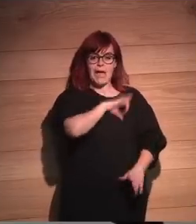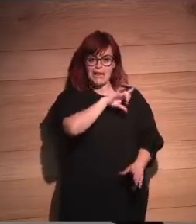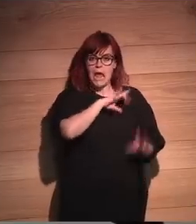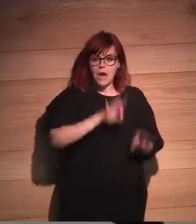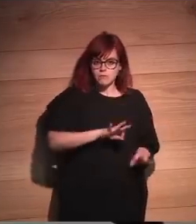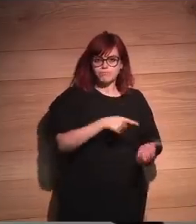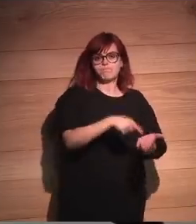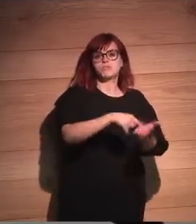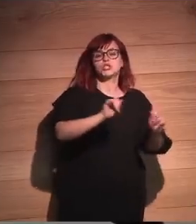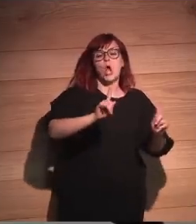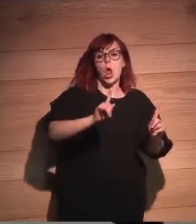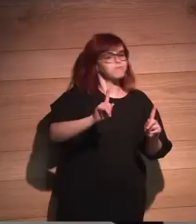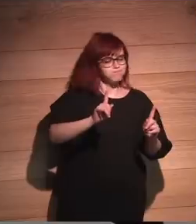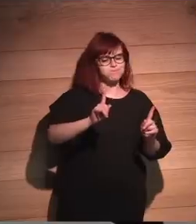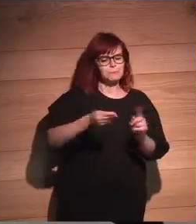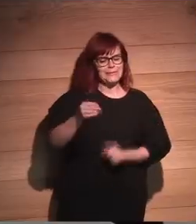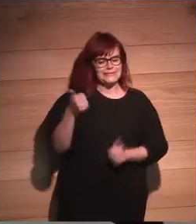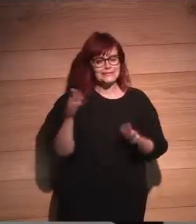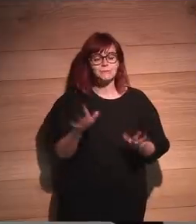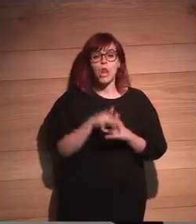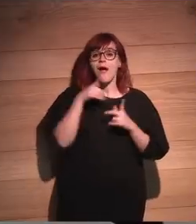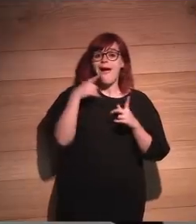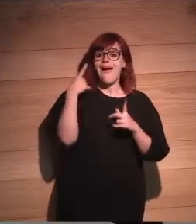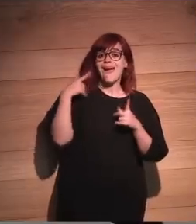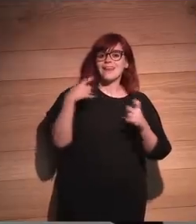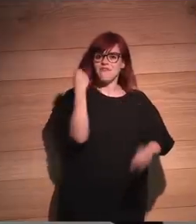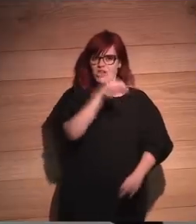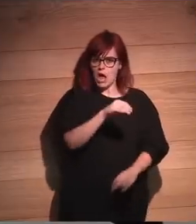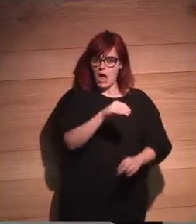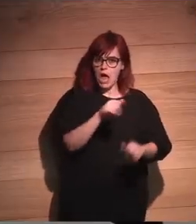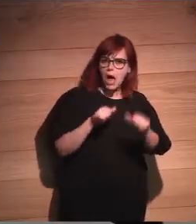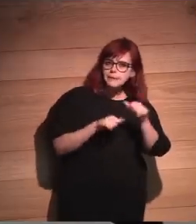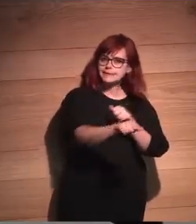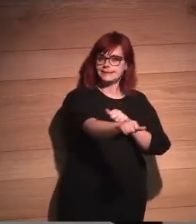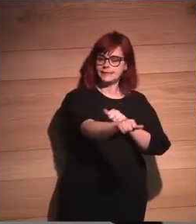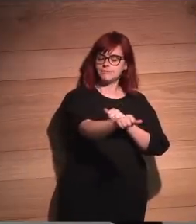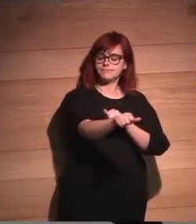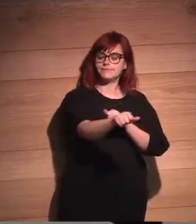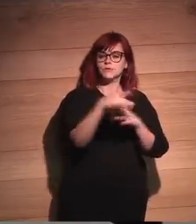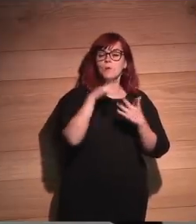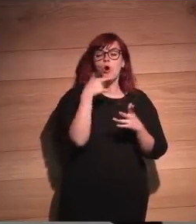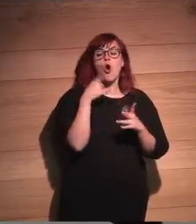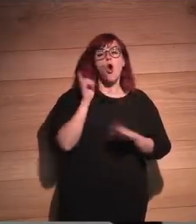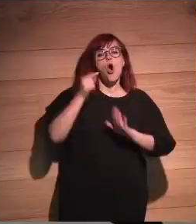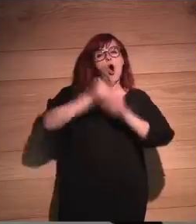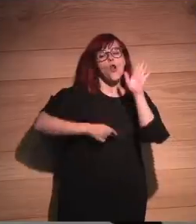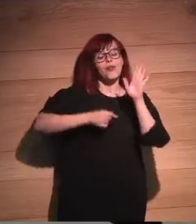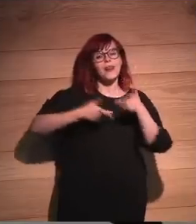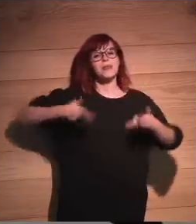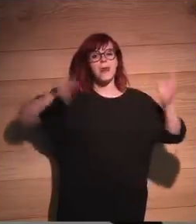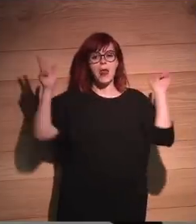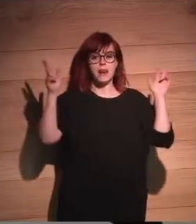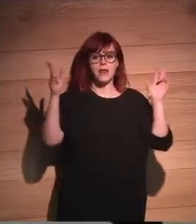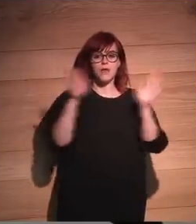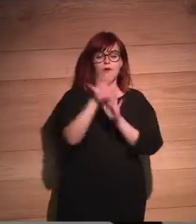solo eso. Bueno, el final de la Guerra Fría dio lugar a un orden liberal internacional.